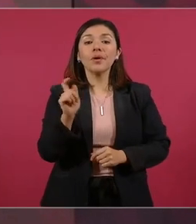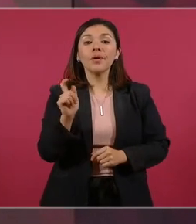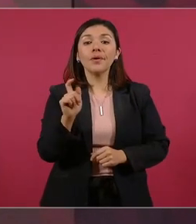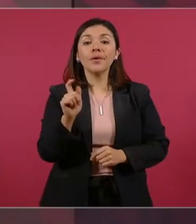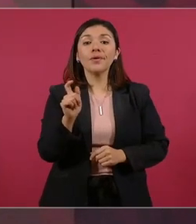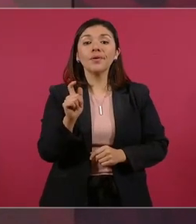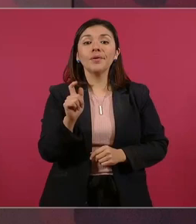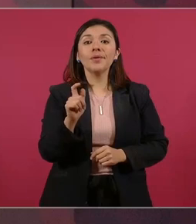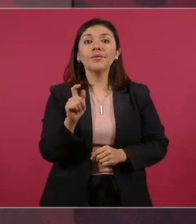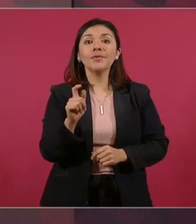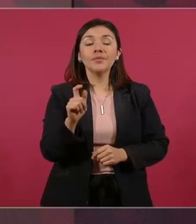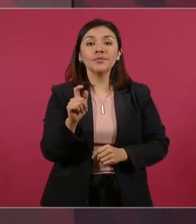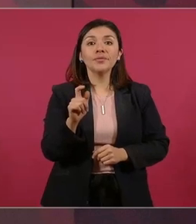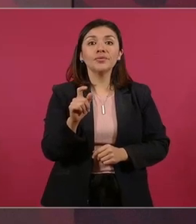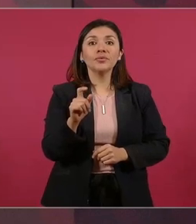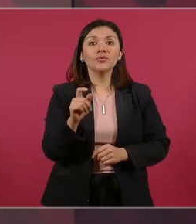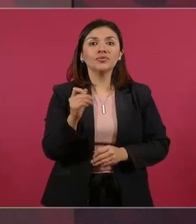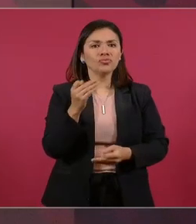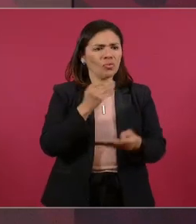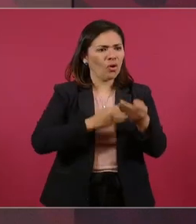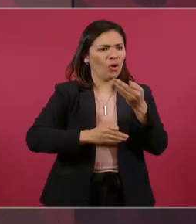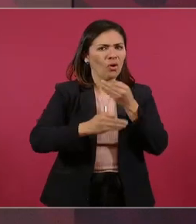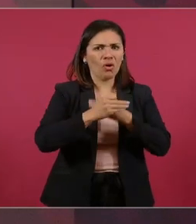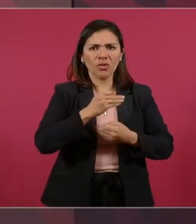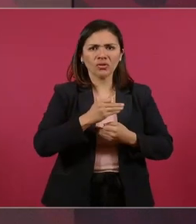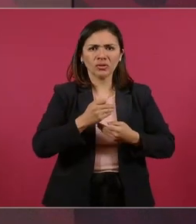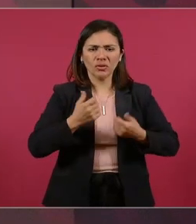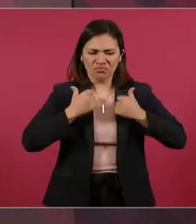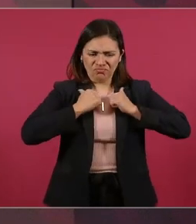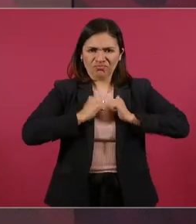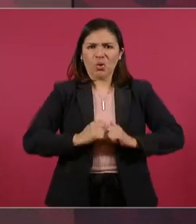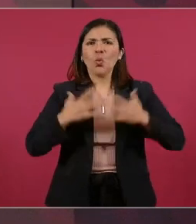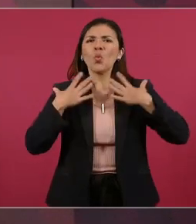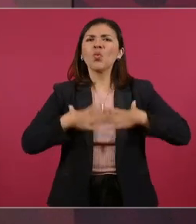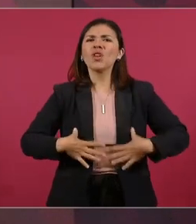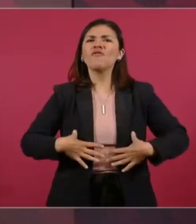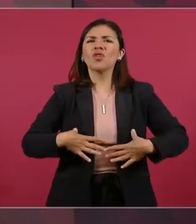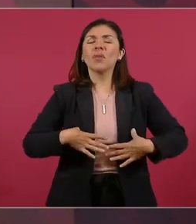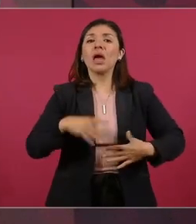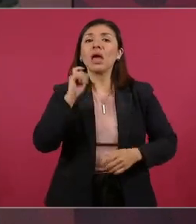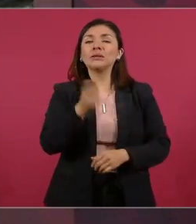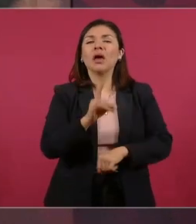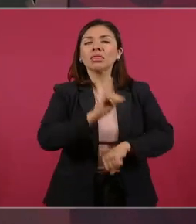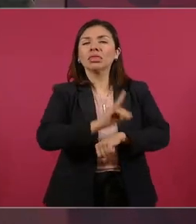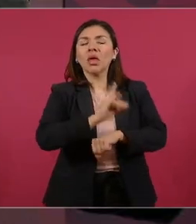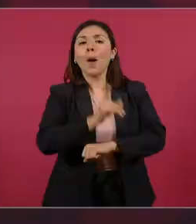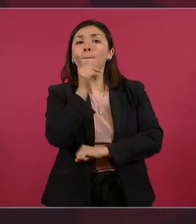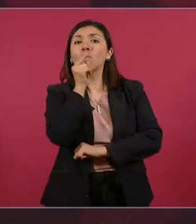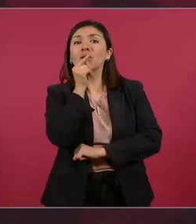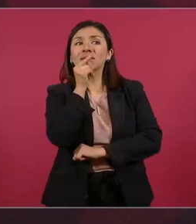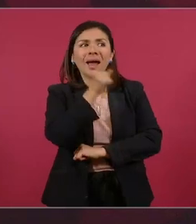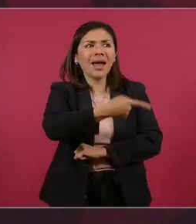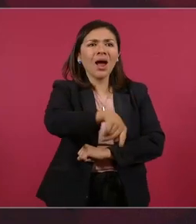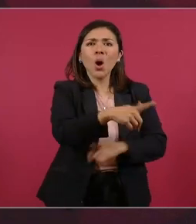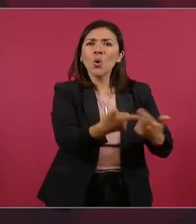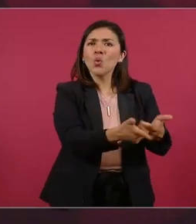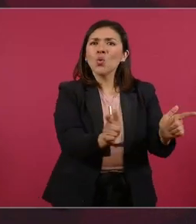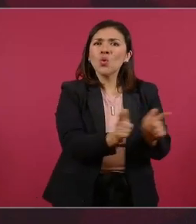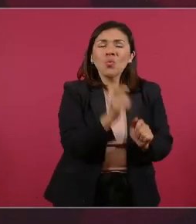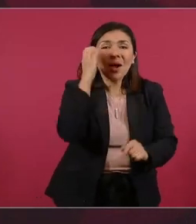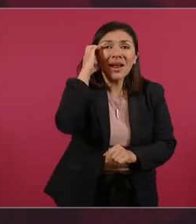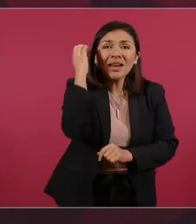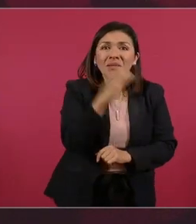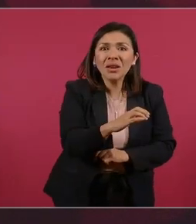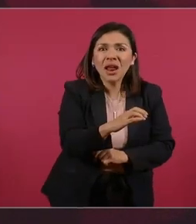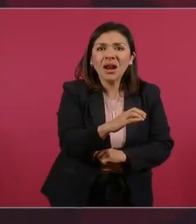le ponían uniformes de la policía a los de una banda para eliminar a